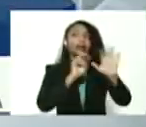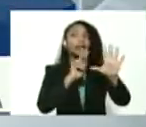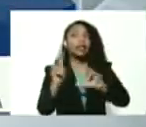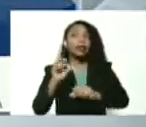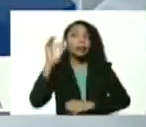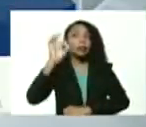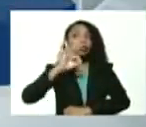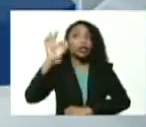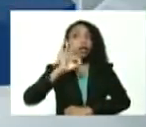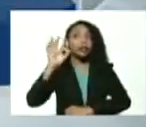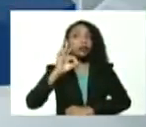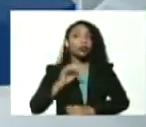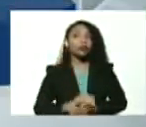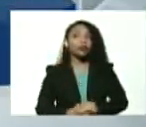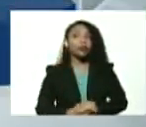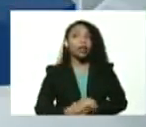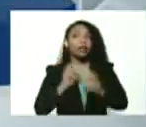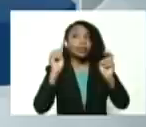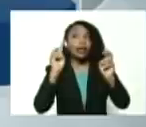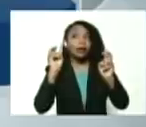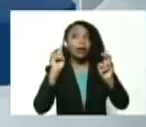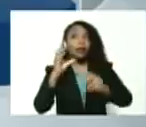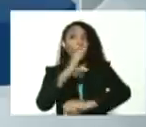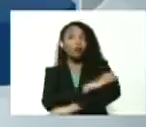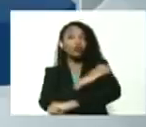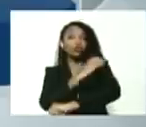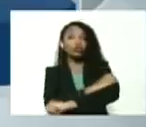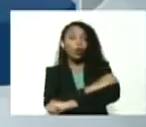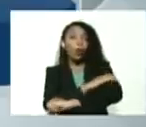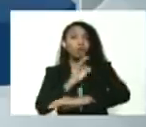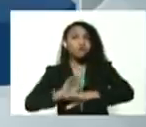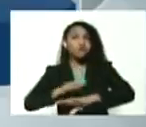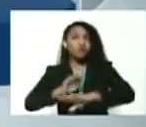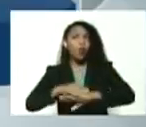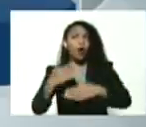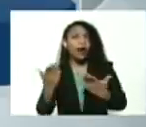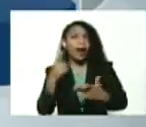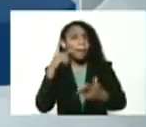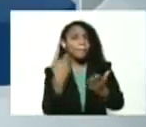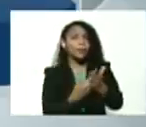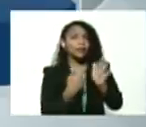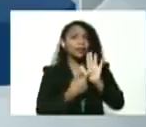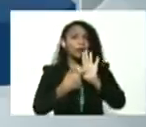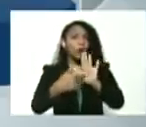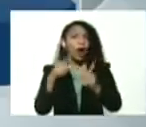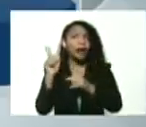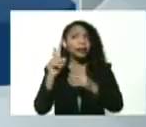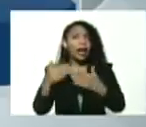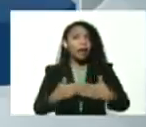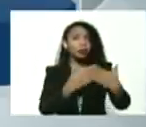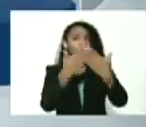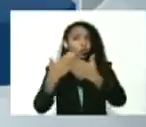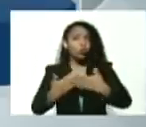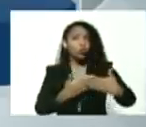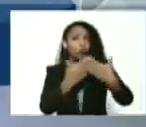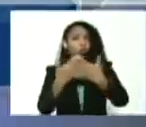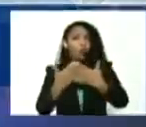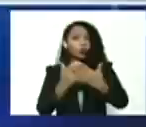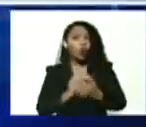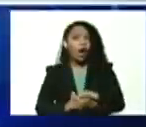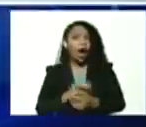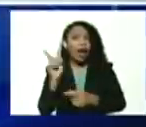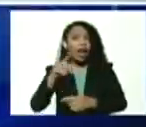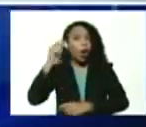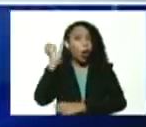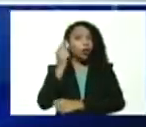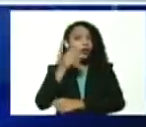70% son versiones de la oposición. ¿Por qué presentamos este estudio a la